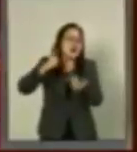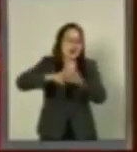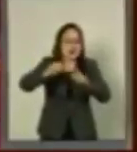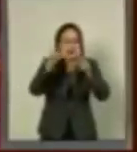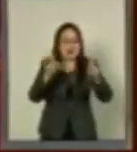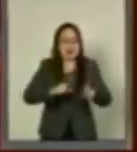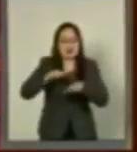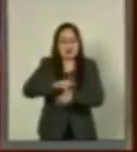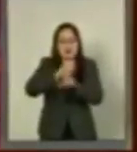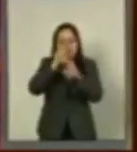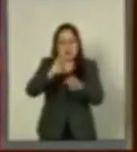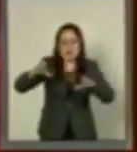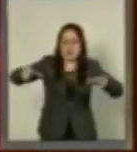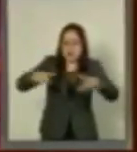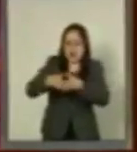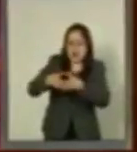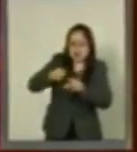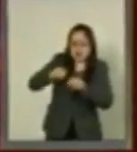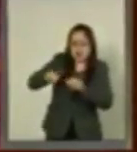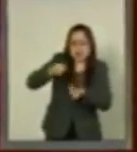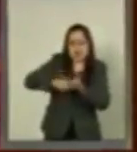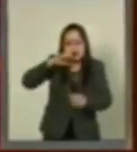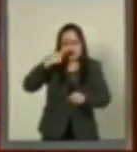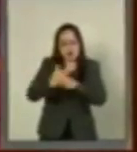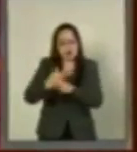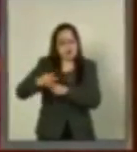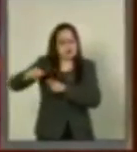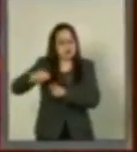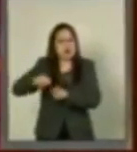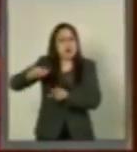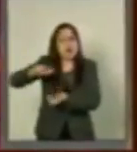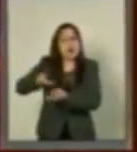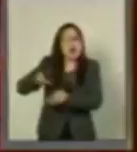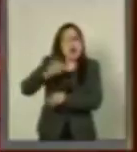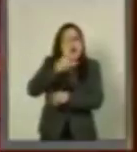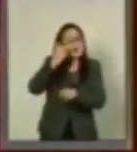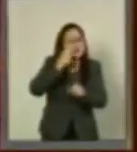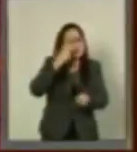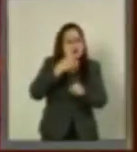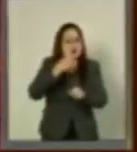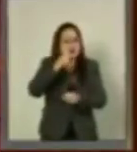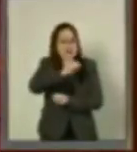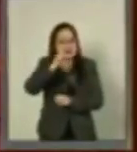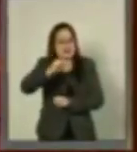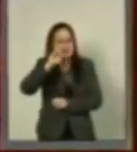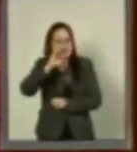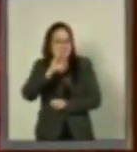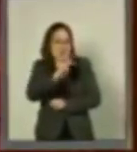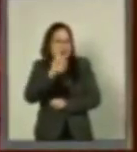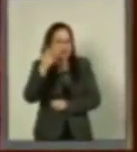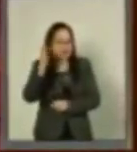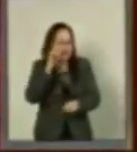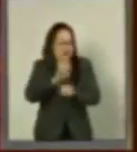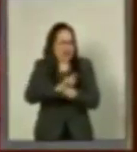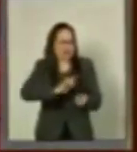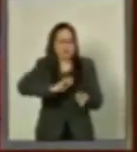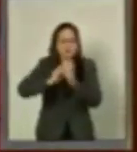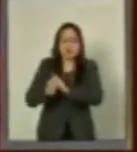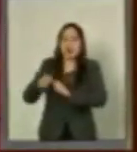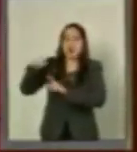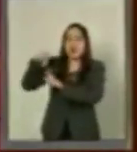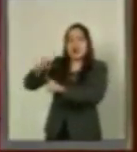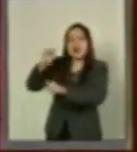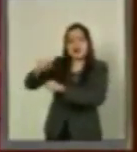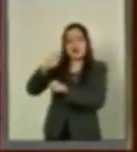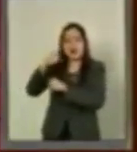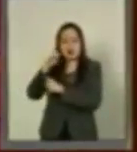principalmente en lo relativo a la centralización de las facultades conferidas anteriormente a la Secretaría de Seguridad Pública Federal para trasladarlas a la Secretaría